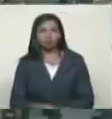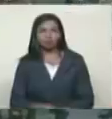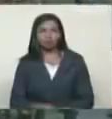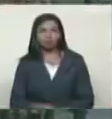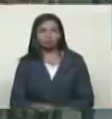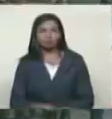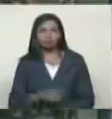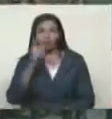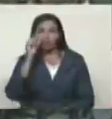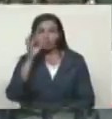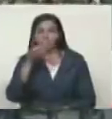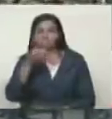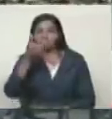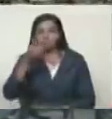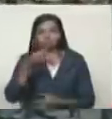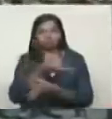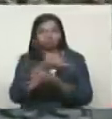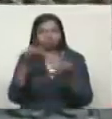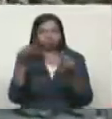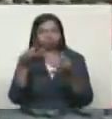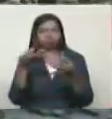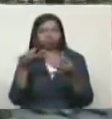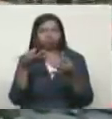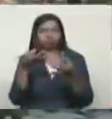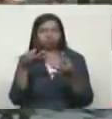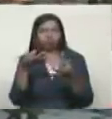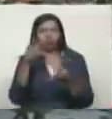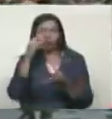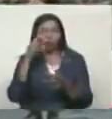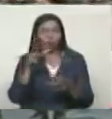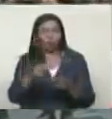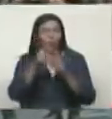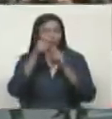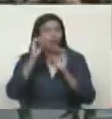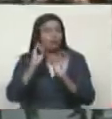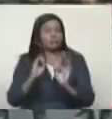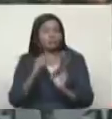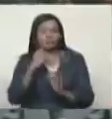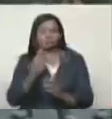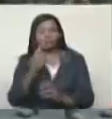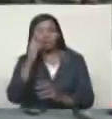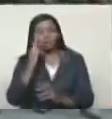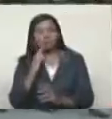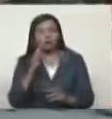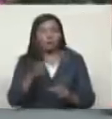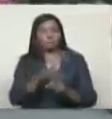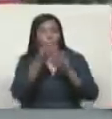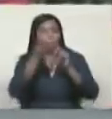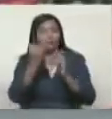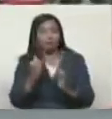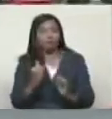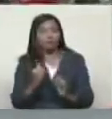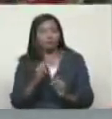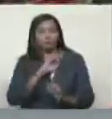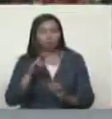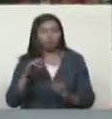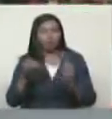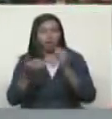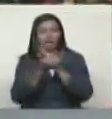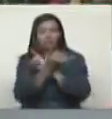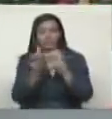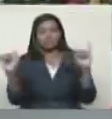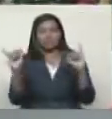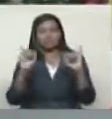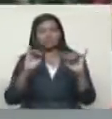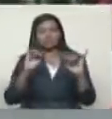el bien más preciado que hemos conquistado, como dijera el libertador Simón Bolívar, la independencia